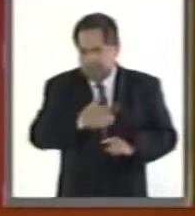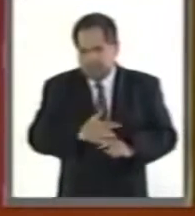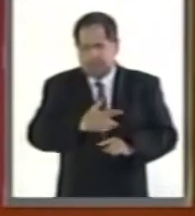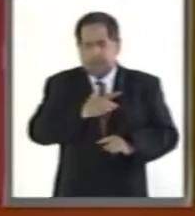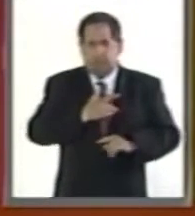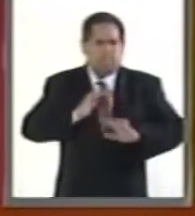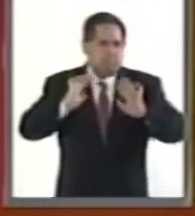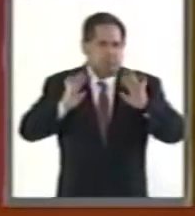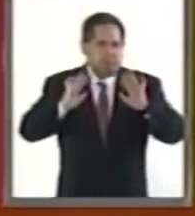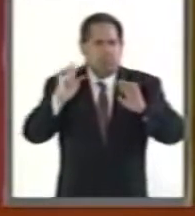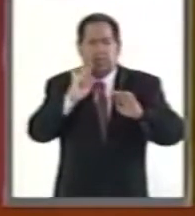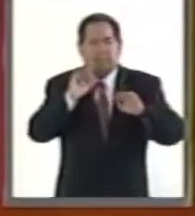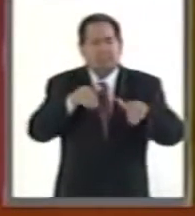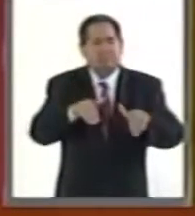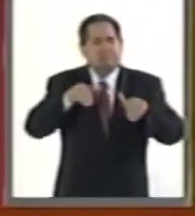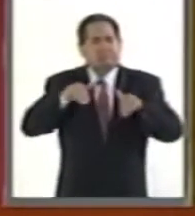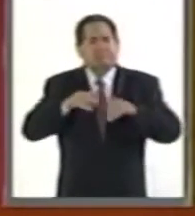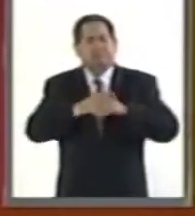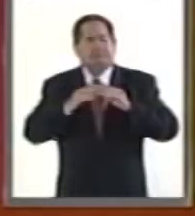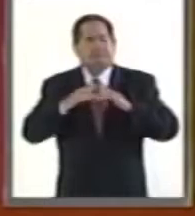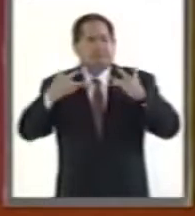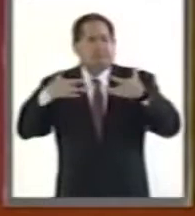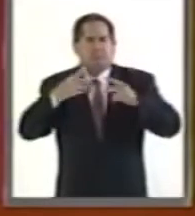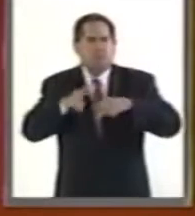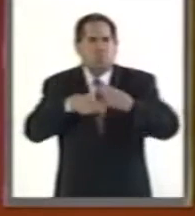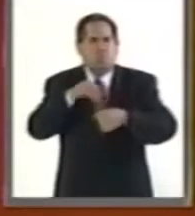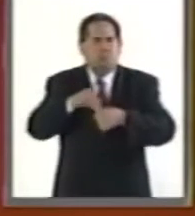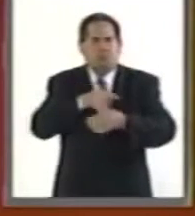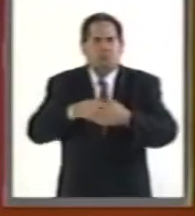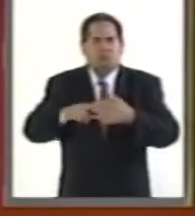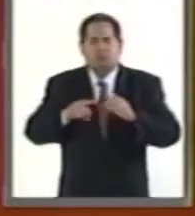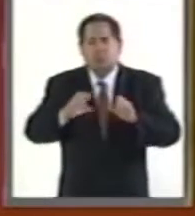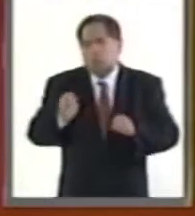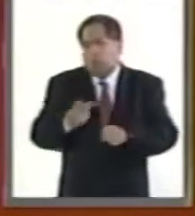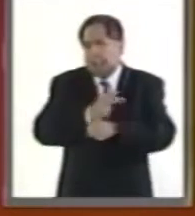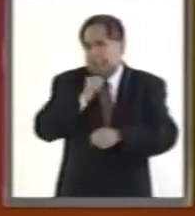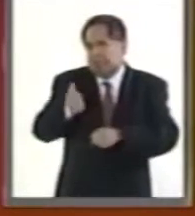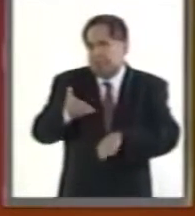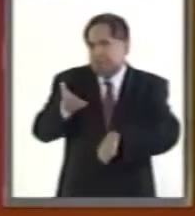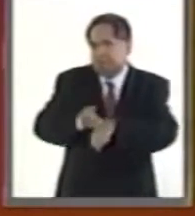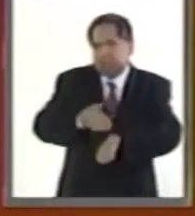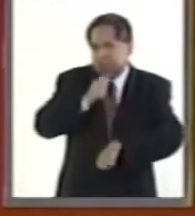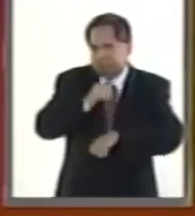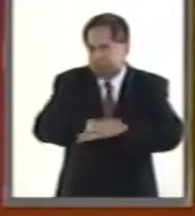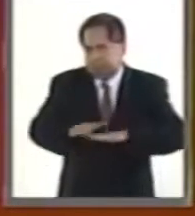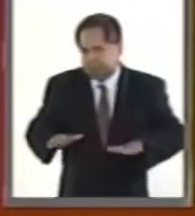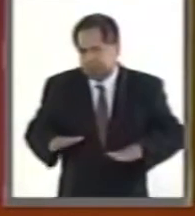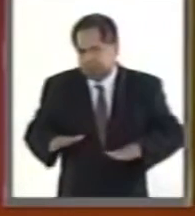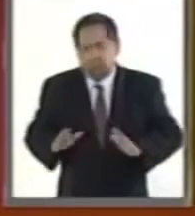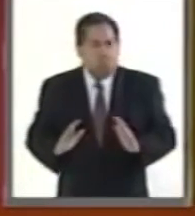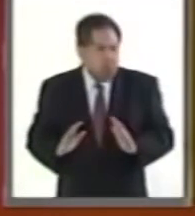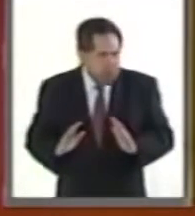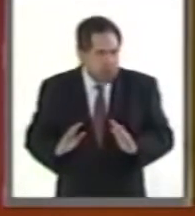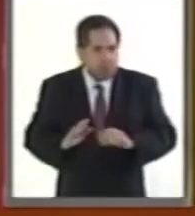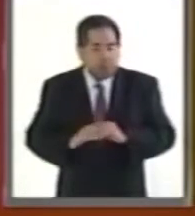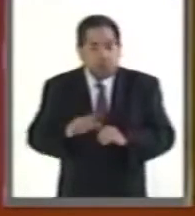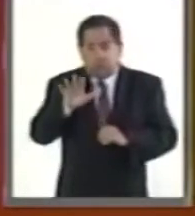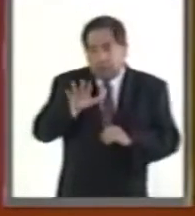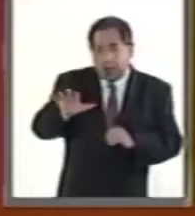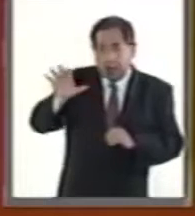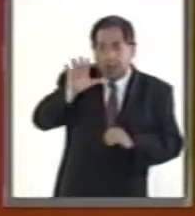sujeta a sanción alguna. En las democracias electorales contemporáneas, mayoritariamente